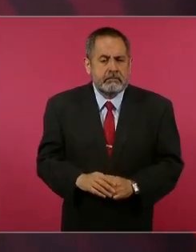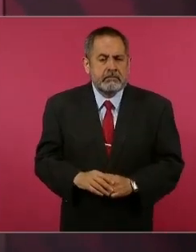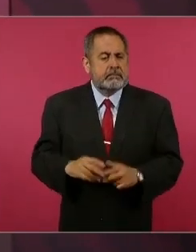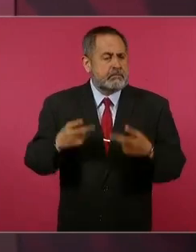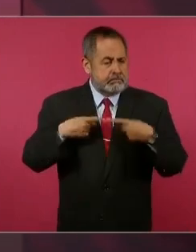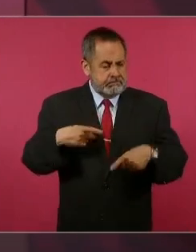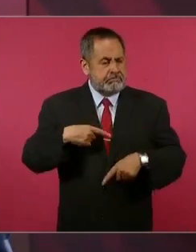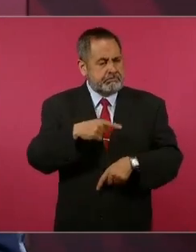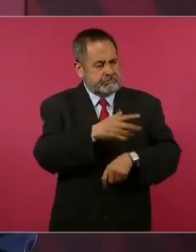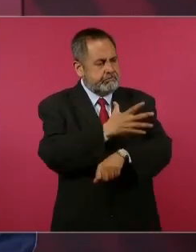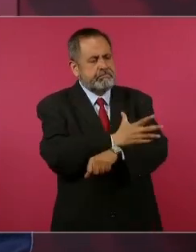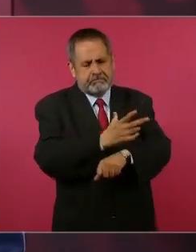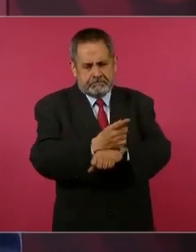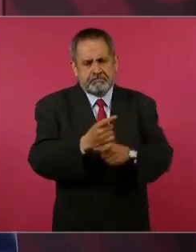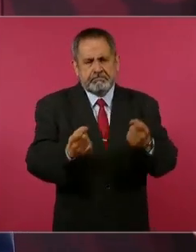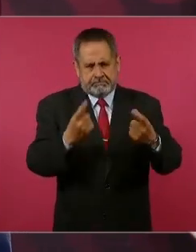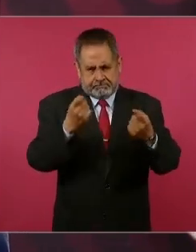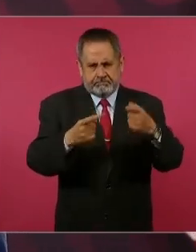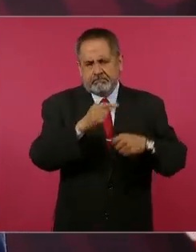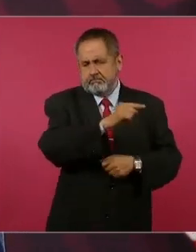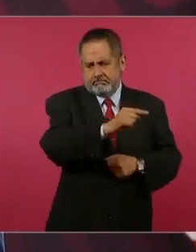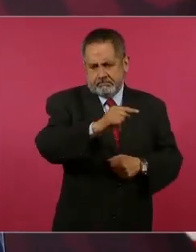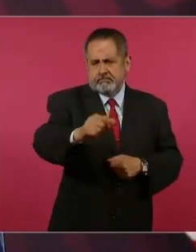gente íntegra, honesta.